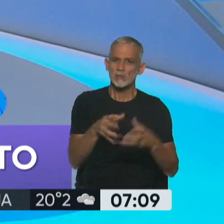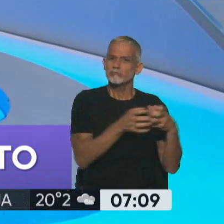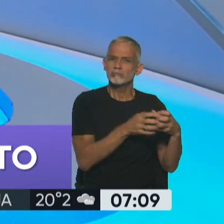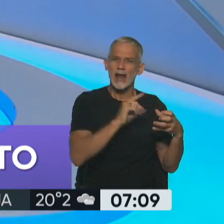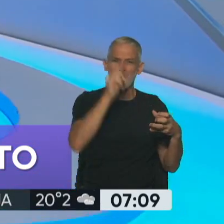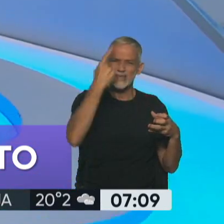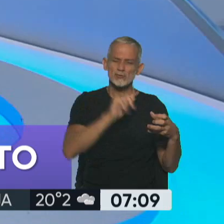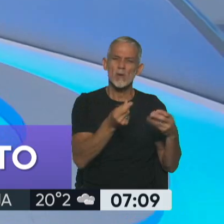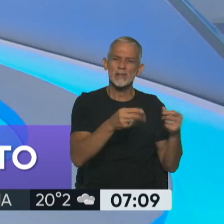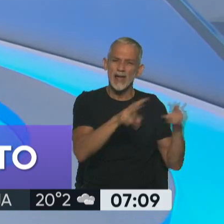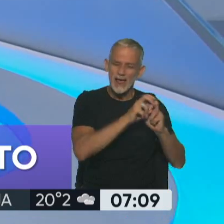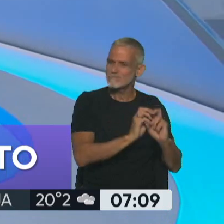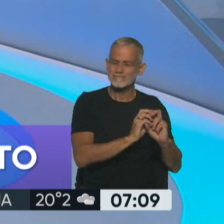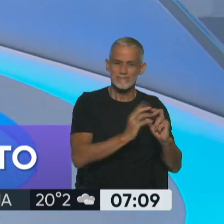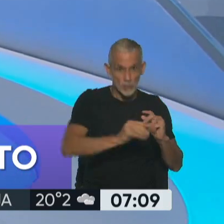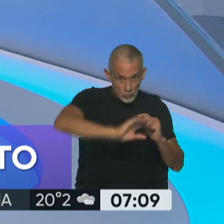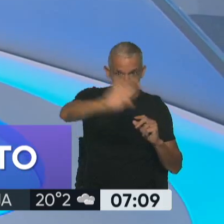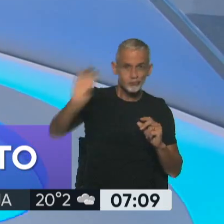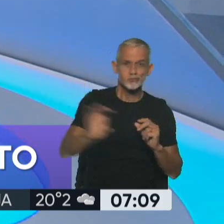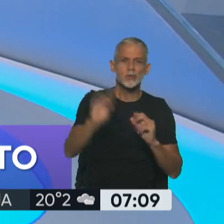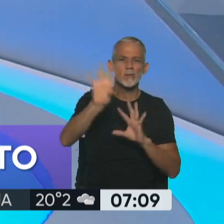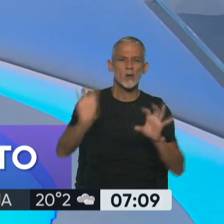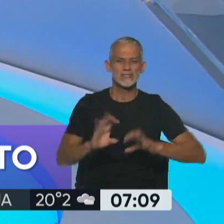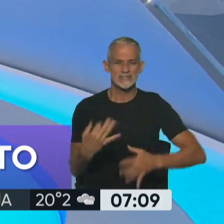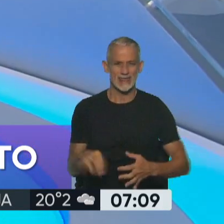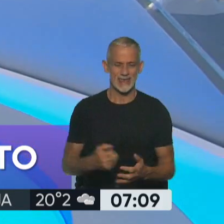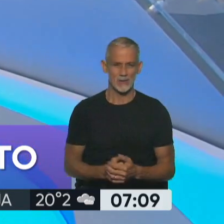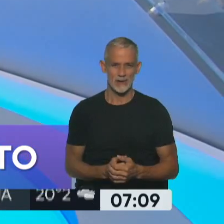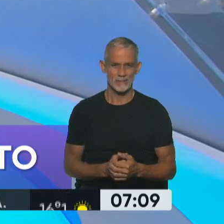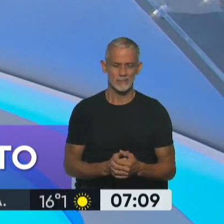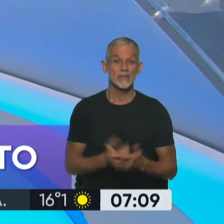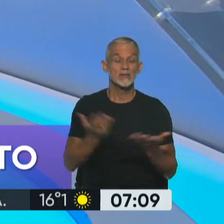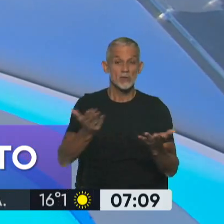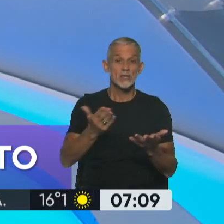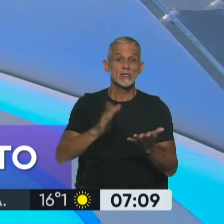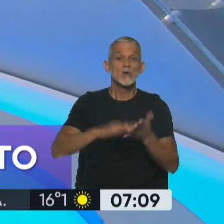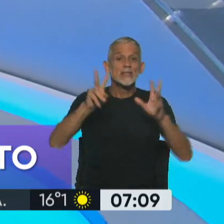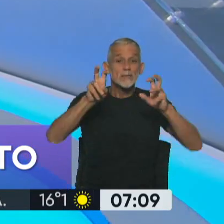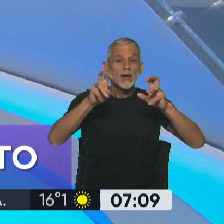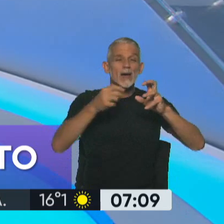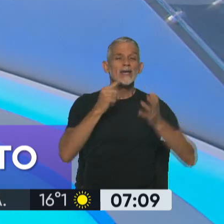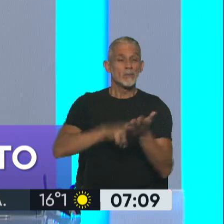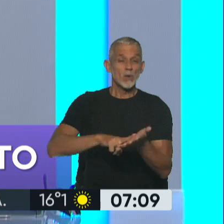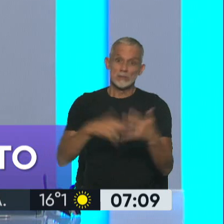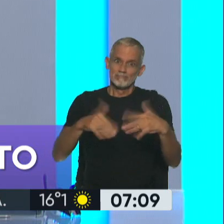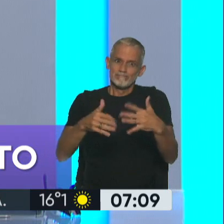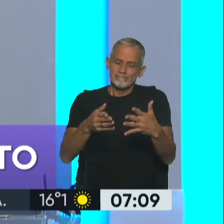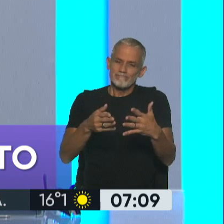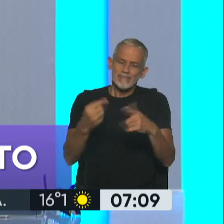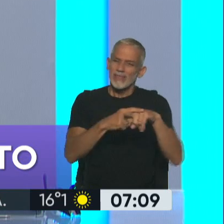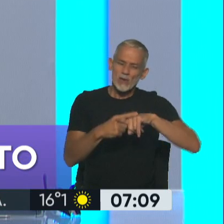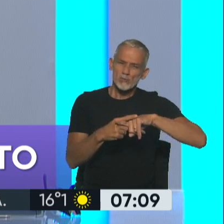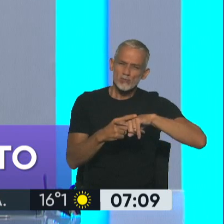la discusión en estos 4 o 5 temas que vos estás señalando, ahí, ¿no? En la parte fiscal se abre ahí la gran discusión y